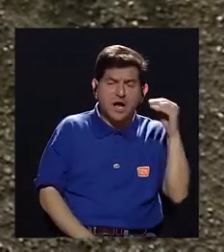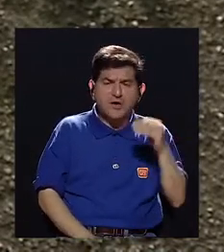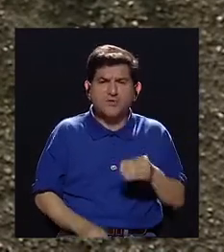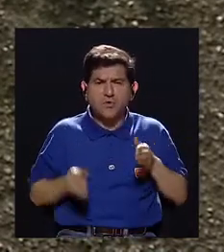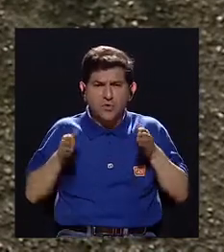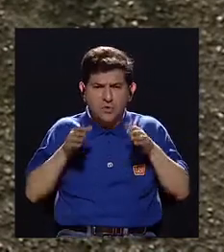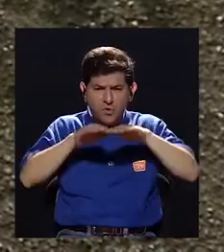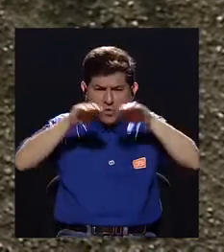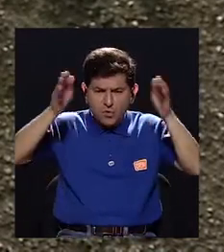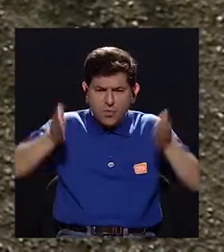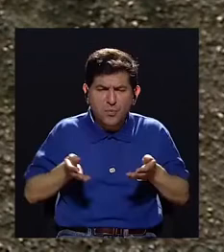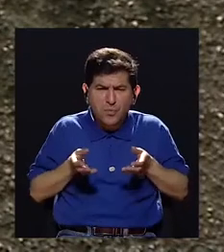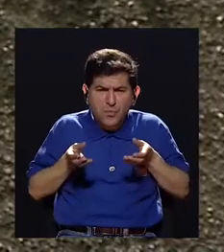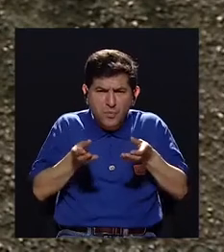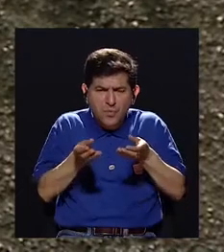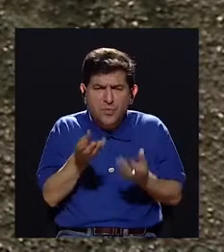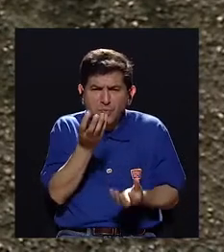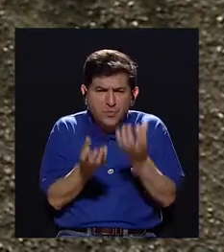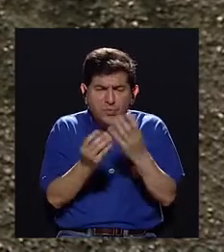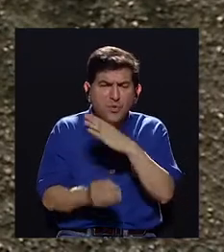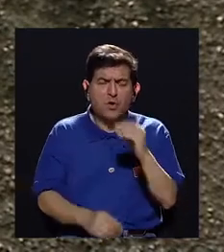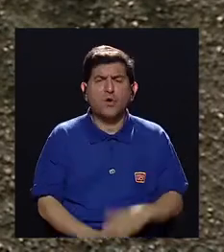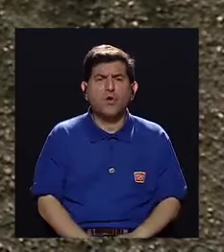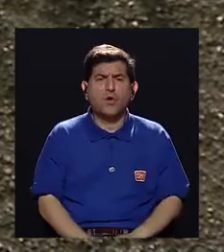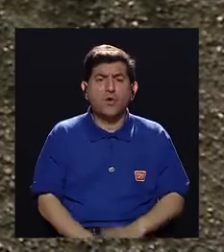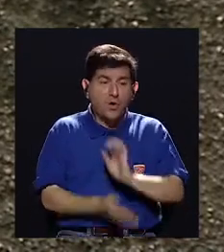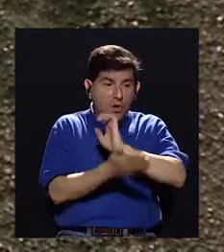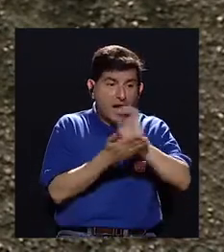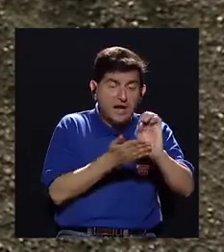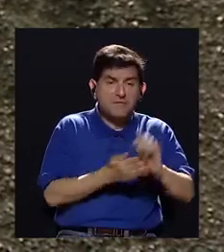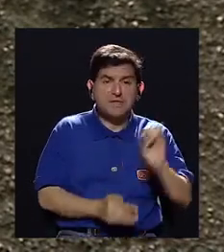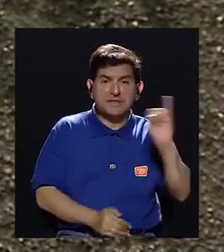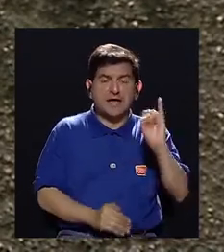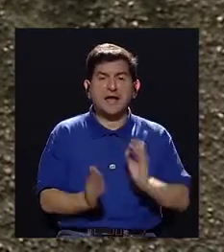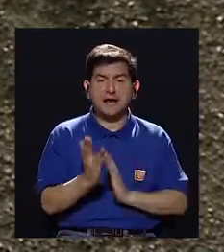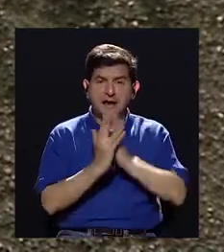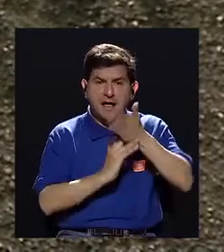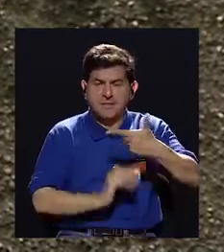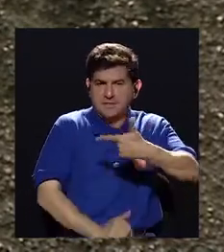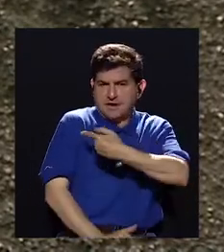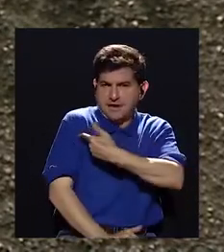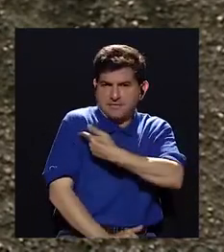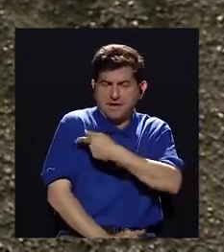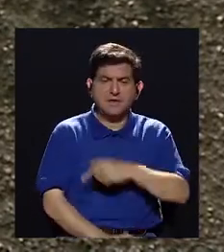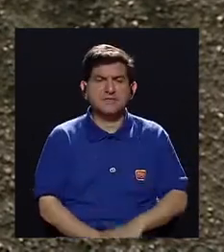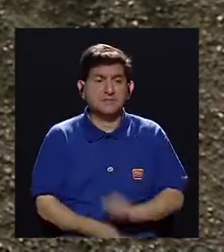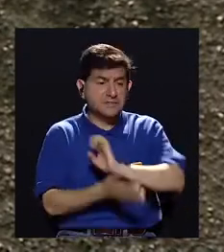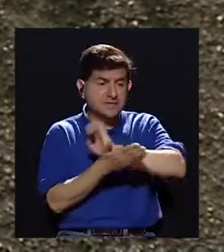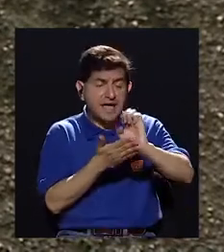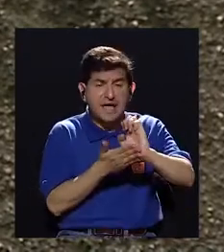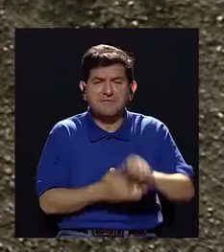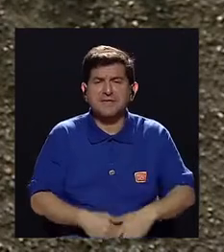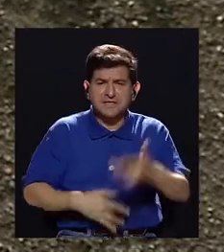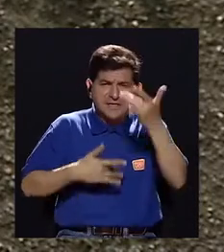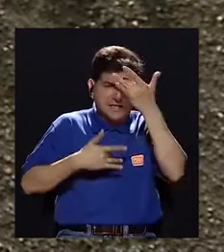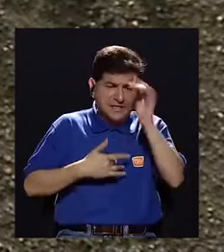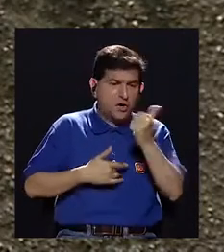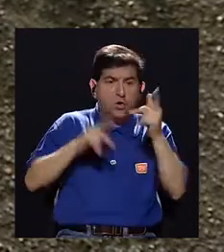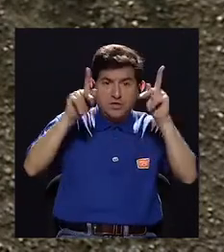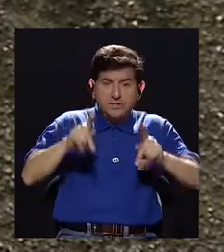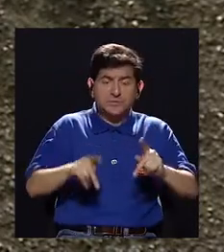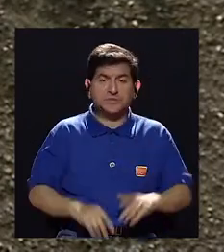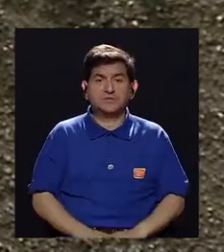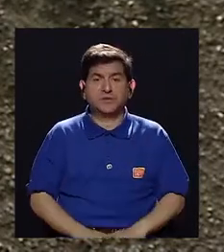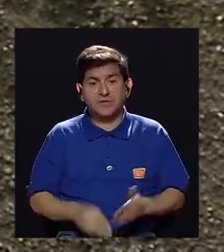prevenir las infecciones respiratorias a través de la vacunación y el otro, el evitar el contagio con